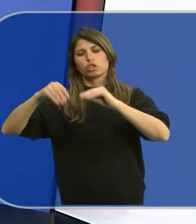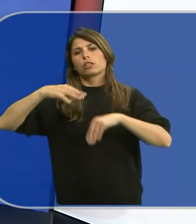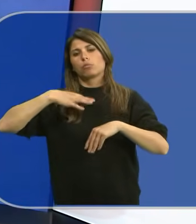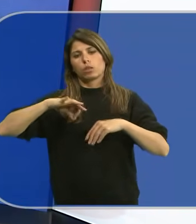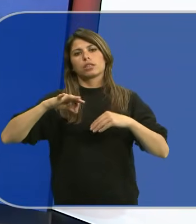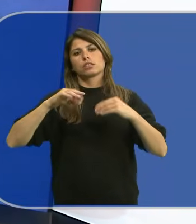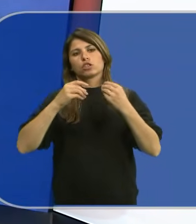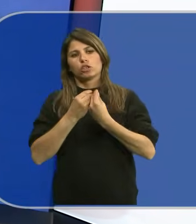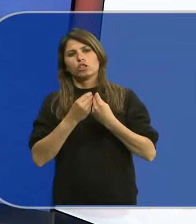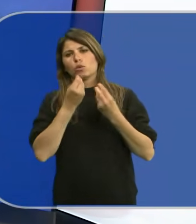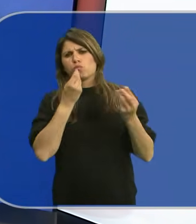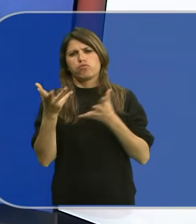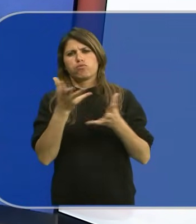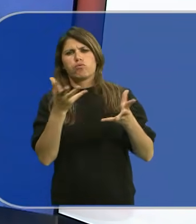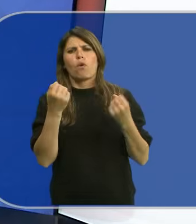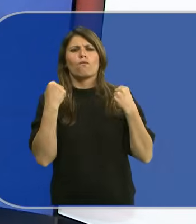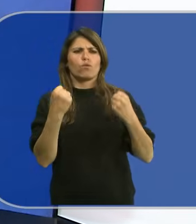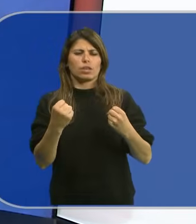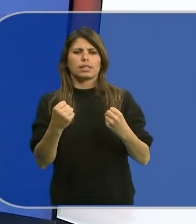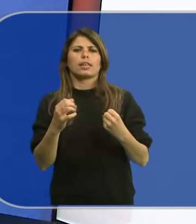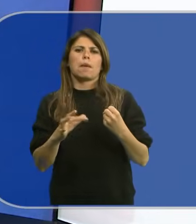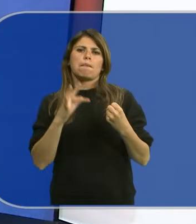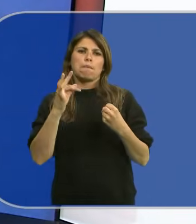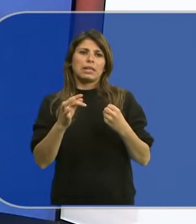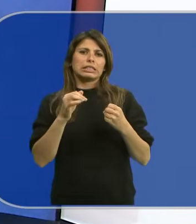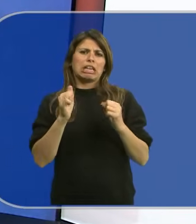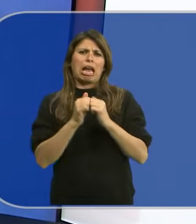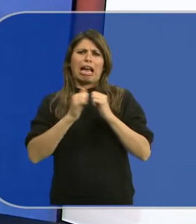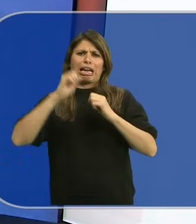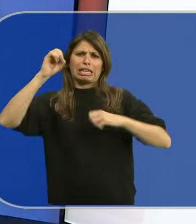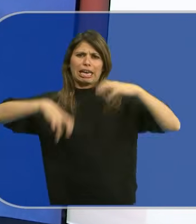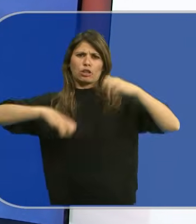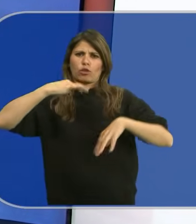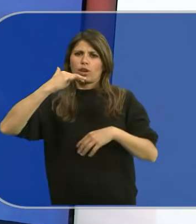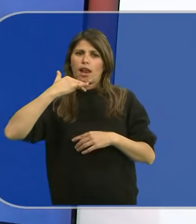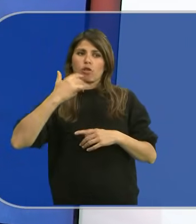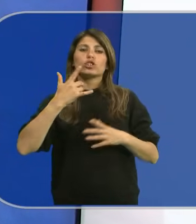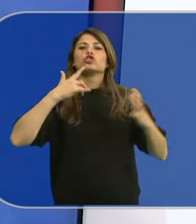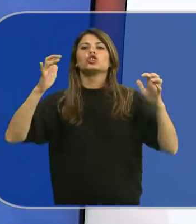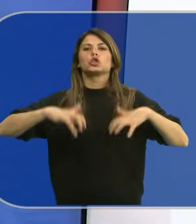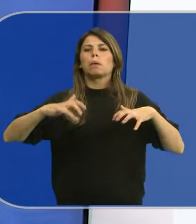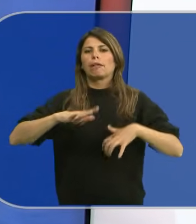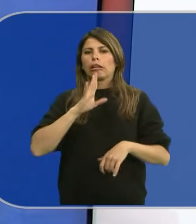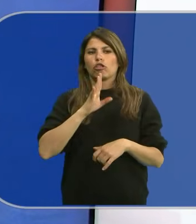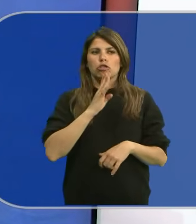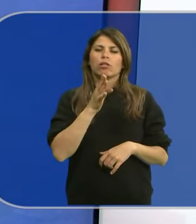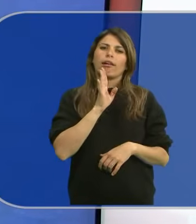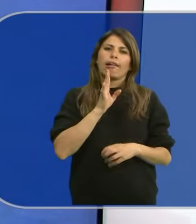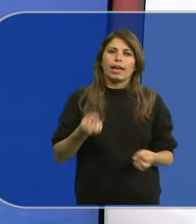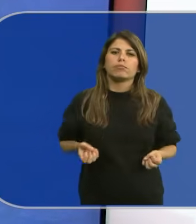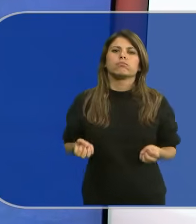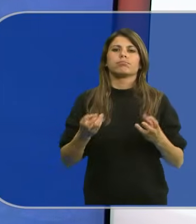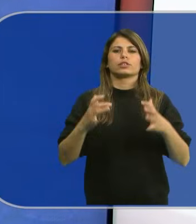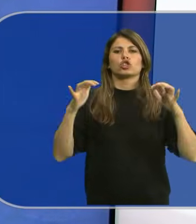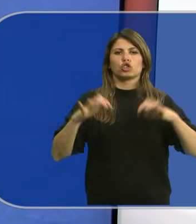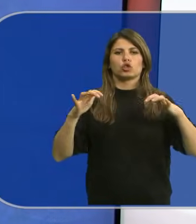pueden venir acompañadas de fuertes rachas de viento y también de algo de granizo. ¿Y dónde va a llover durante estas próximas horas? Como les comentaba, esas lluvias se van a